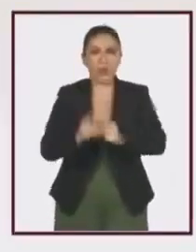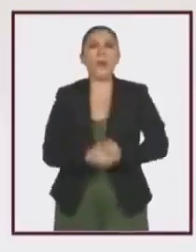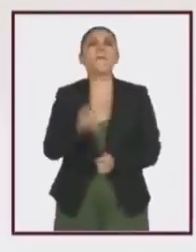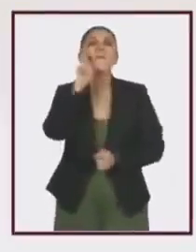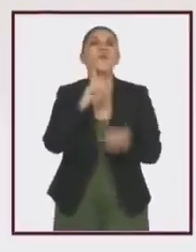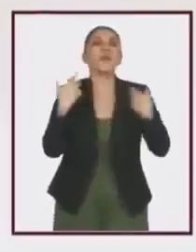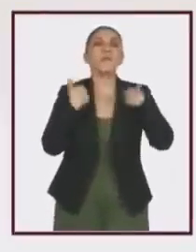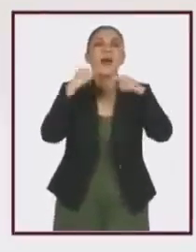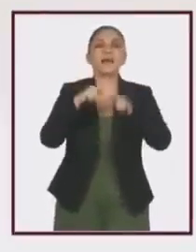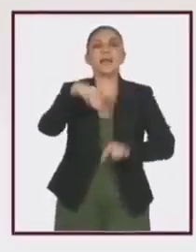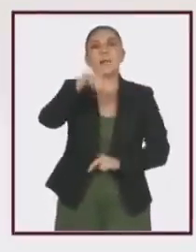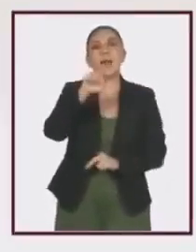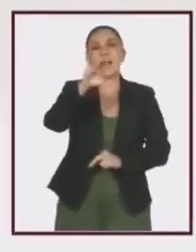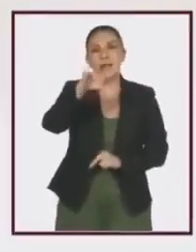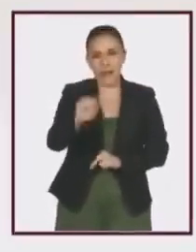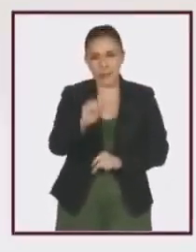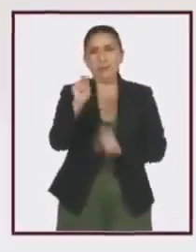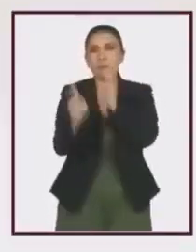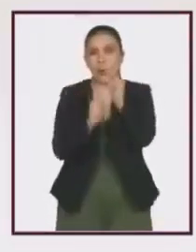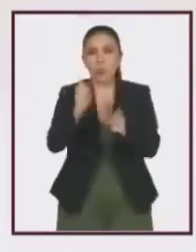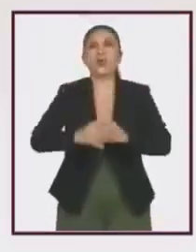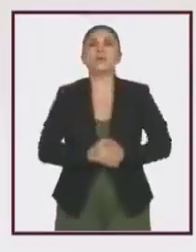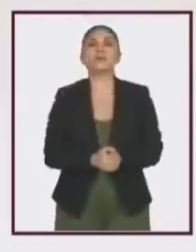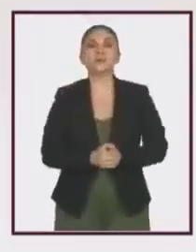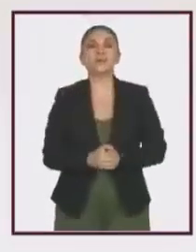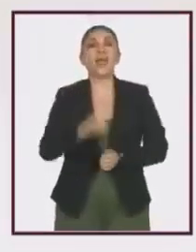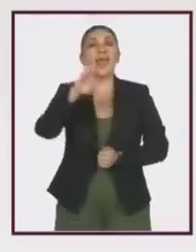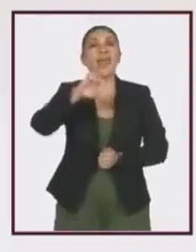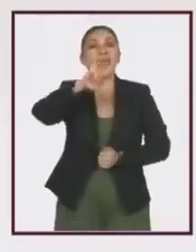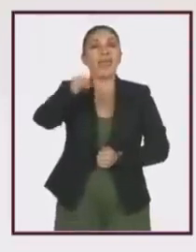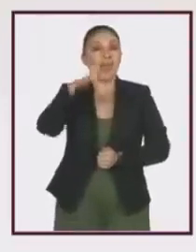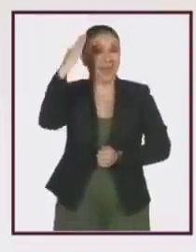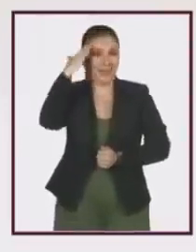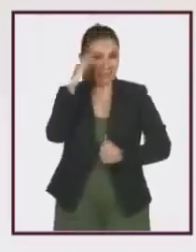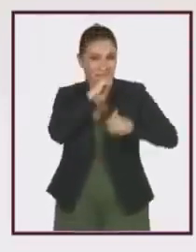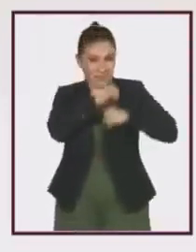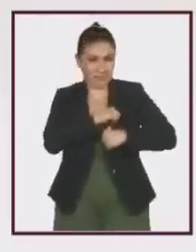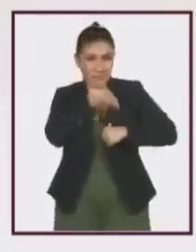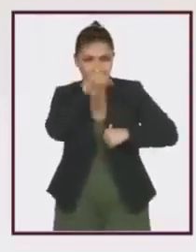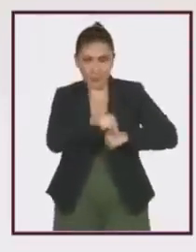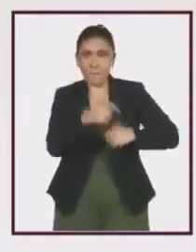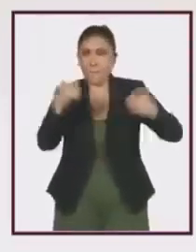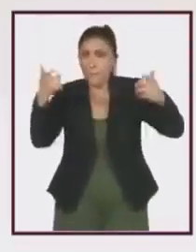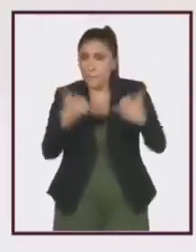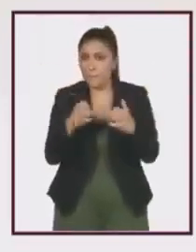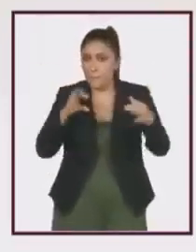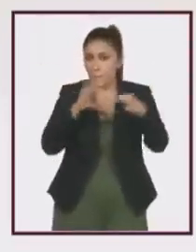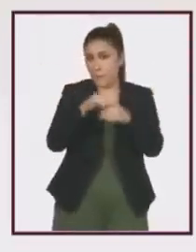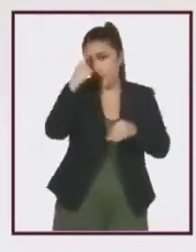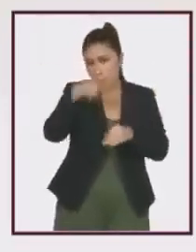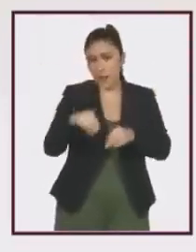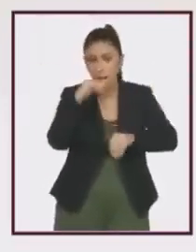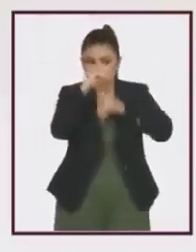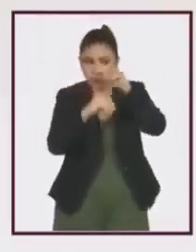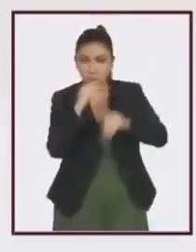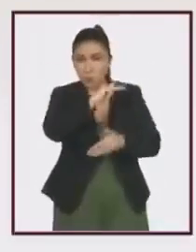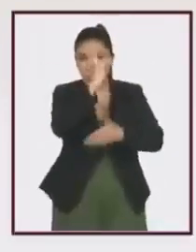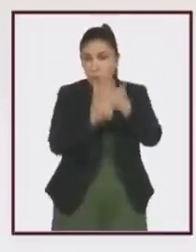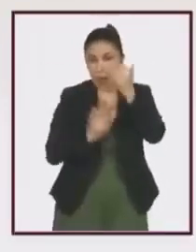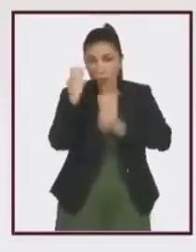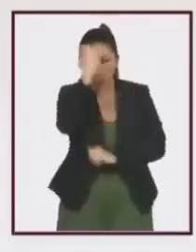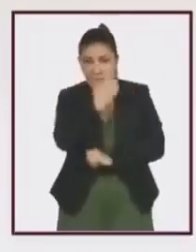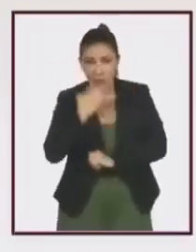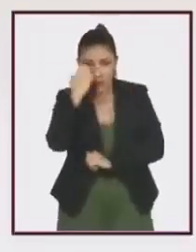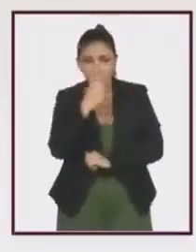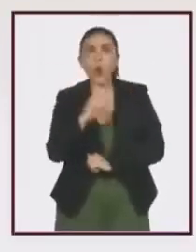de la maestra María Eugenia Morales. ¿Los ejes articuladores se recuperan en la construcción del programa analítico o hasta